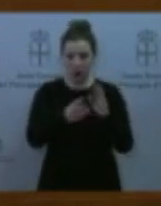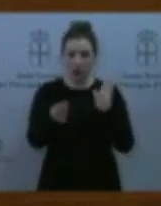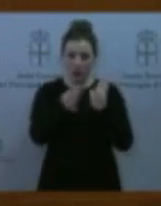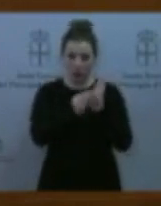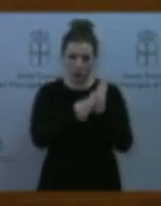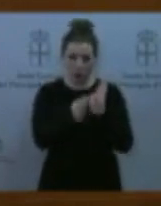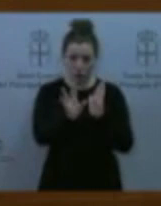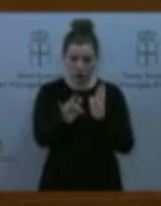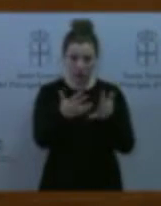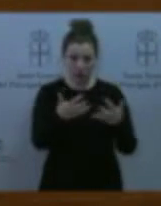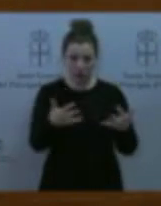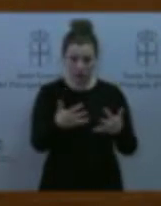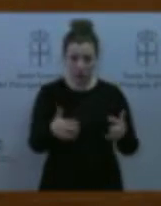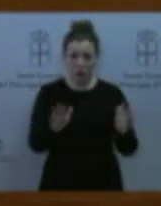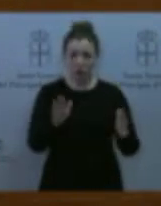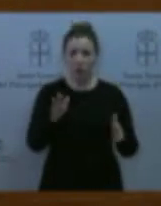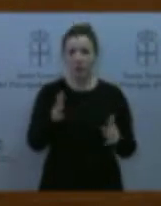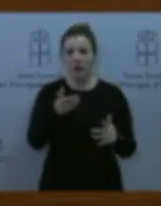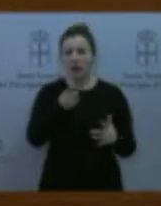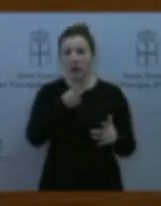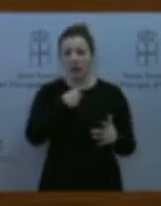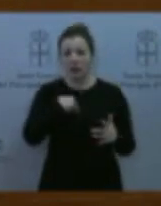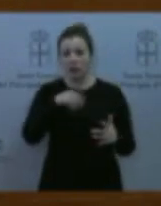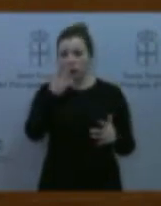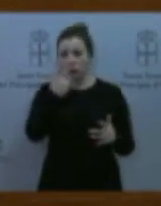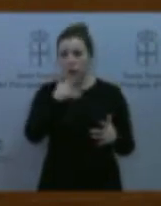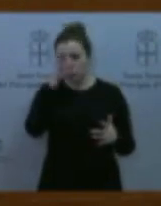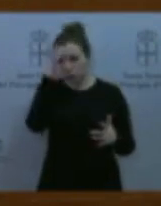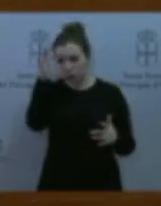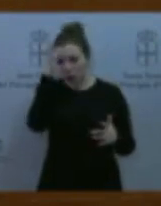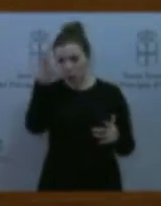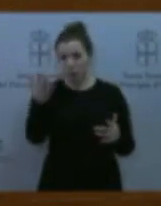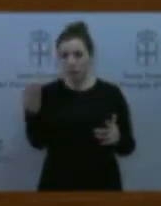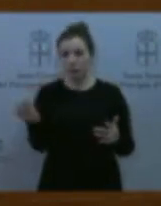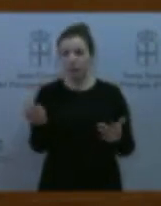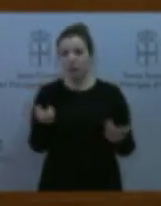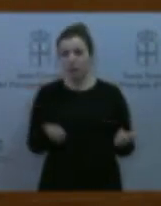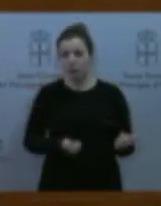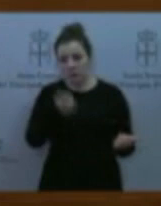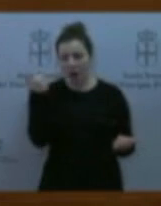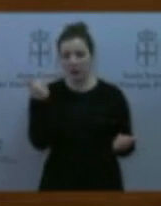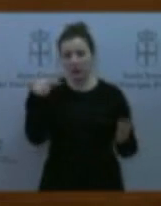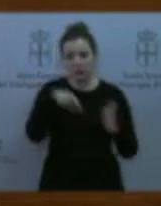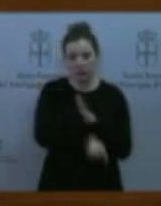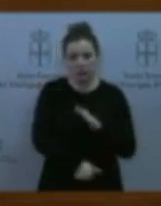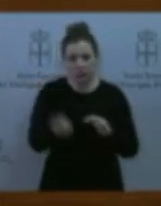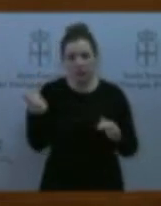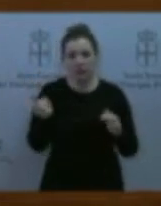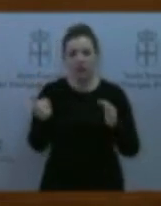hubiera gustado ir más lejos, sobre todo en el ámbito temporal. Nosotros incluíamos una